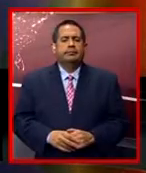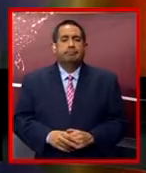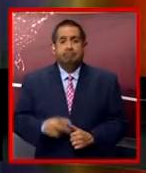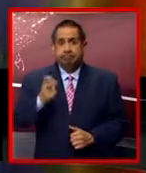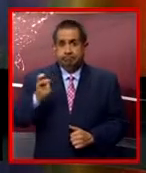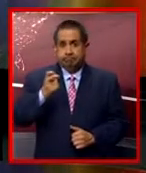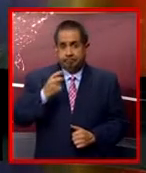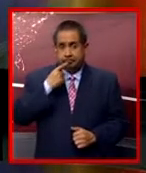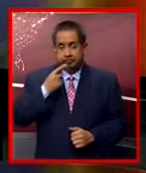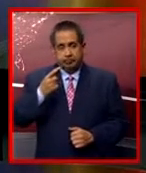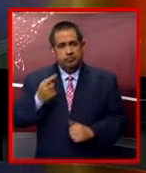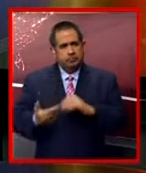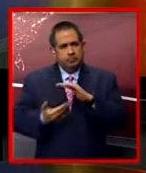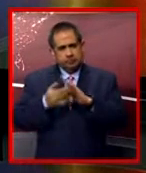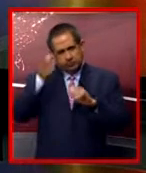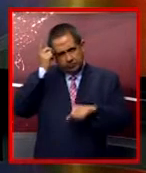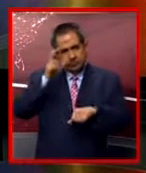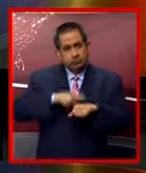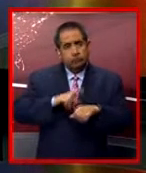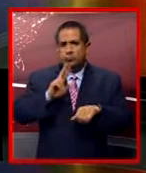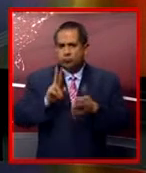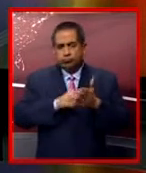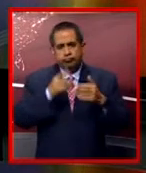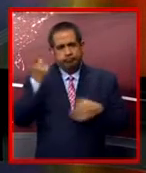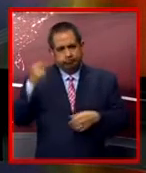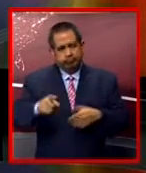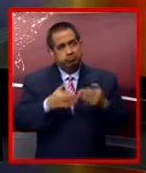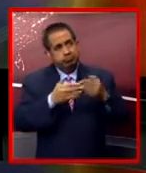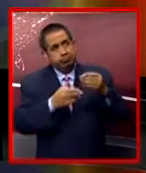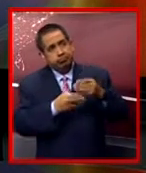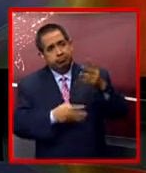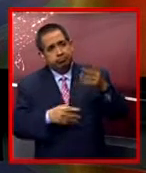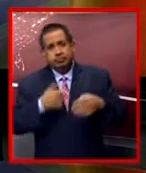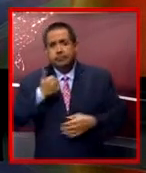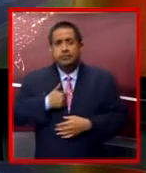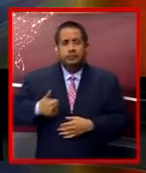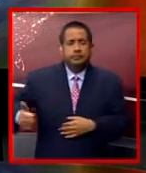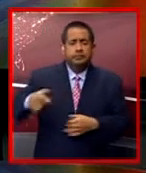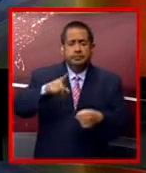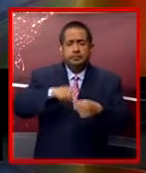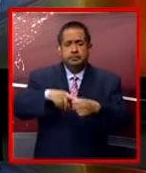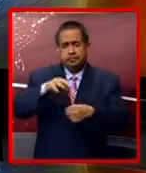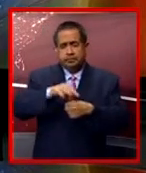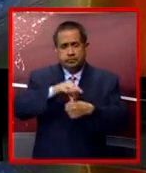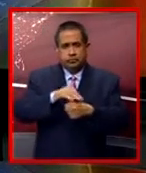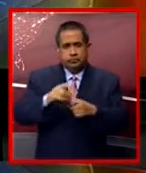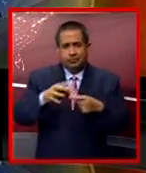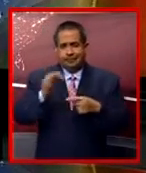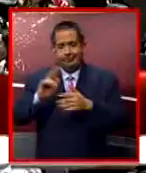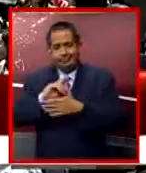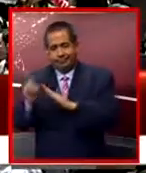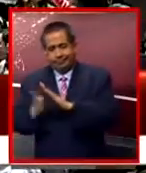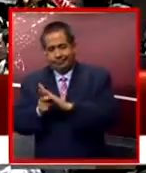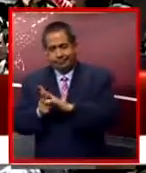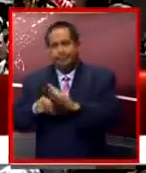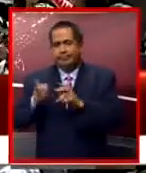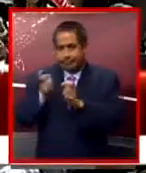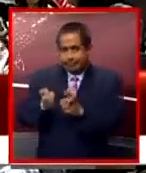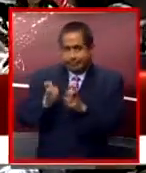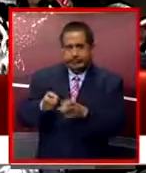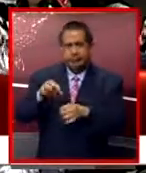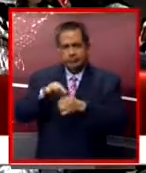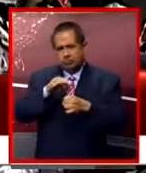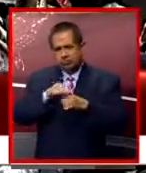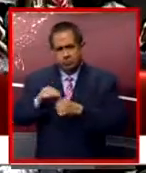Luego de ello, por instrucción de la mesa directiva, se abrió el sistema electrónico para recabar la votación de los artículos reservados en términos del dictamen,